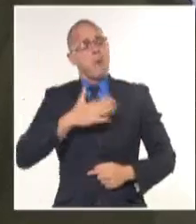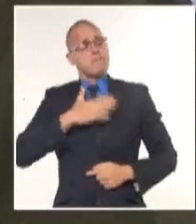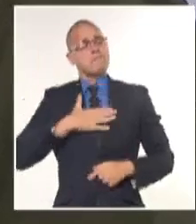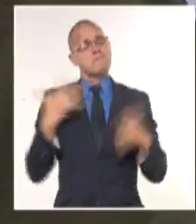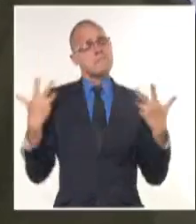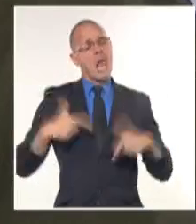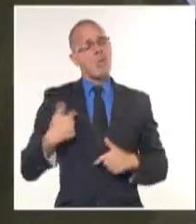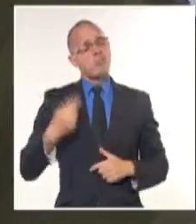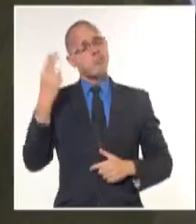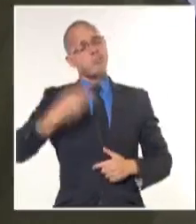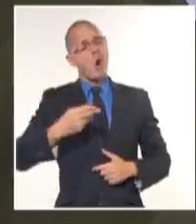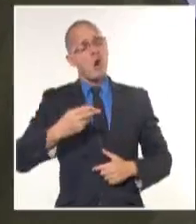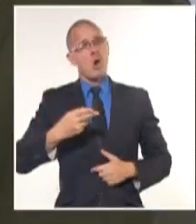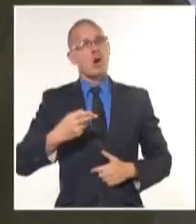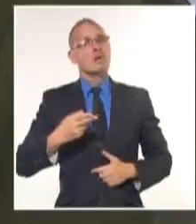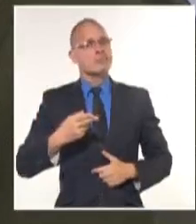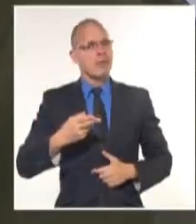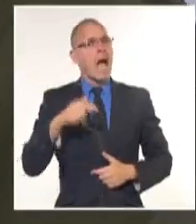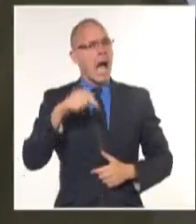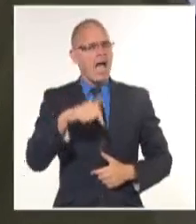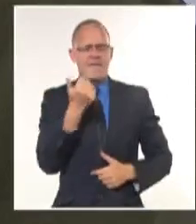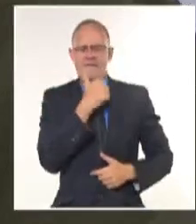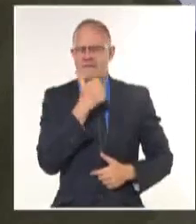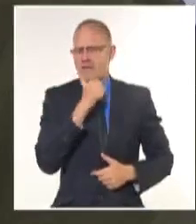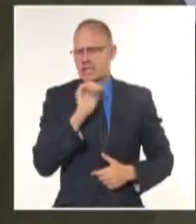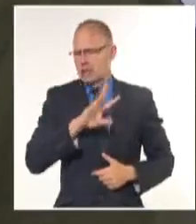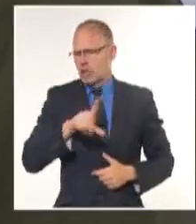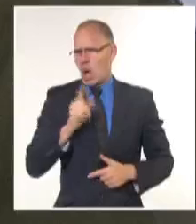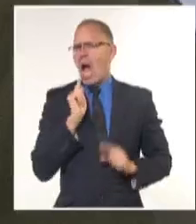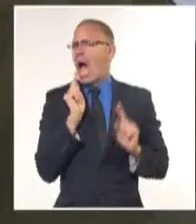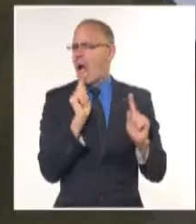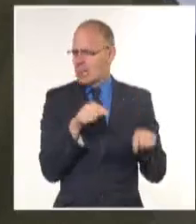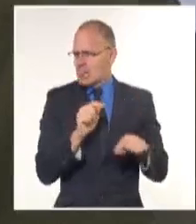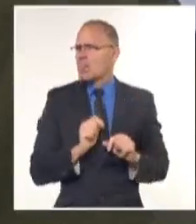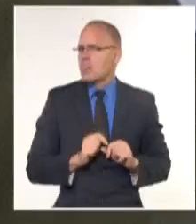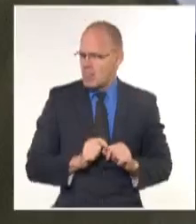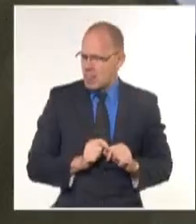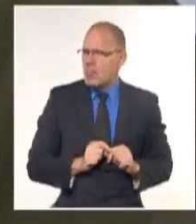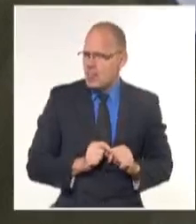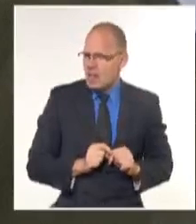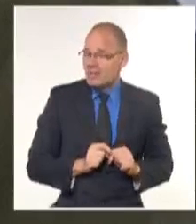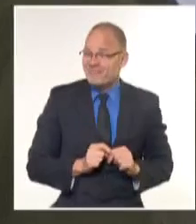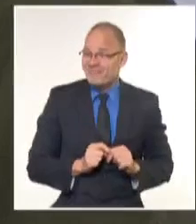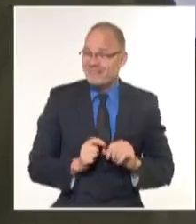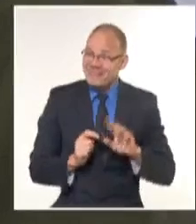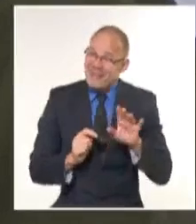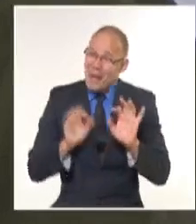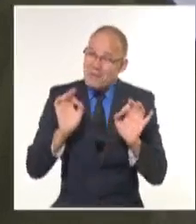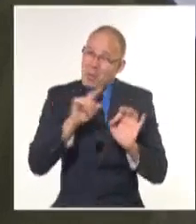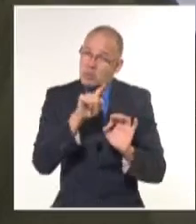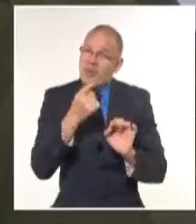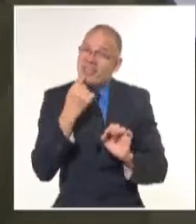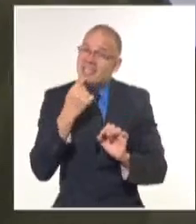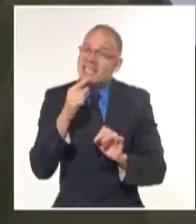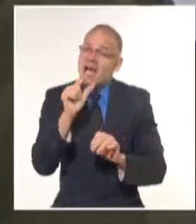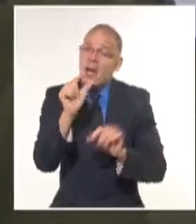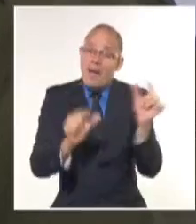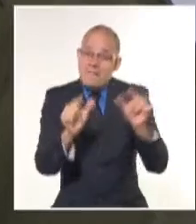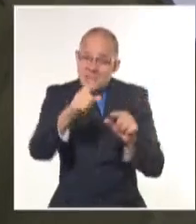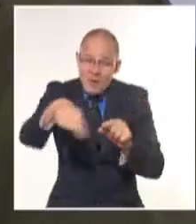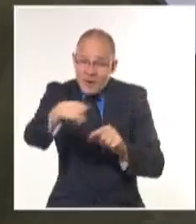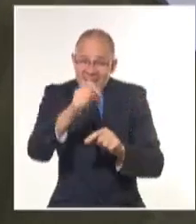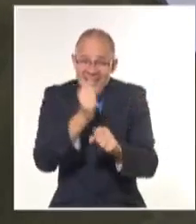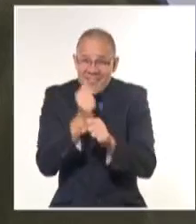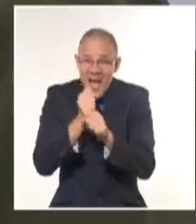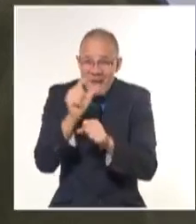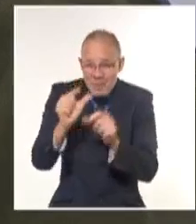Yo me atrevería a decir que incluso esa transparencia, esas preguntas que tú estás convocando, es un tema ideológico, porque